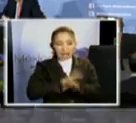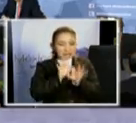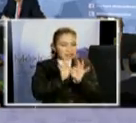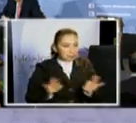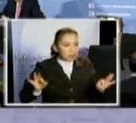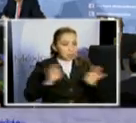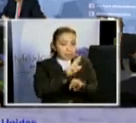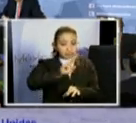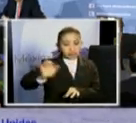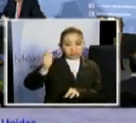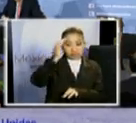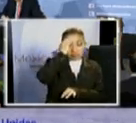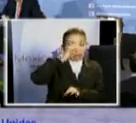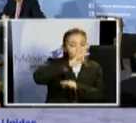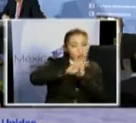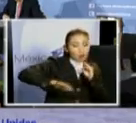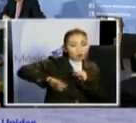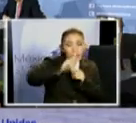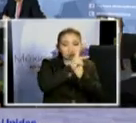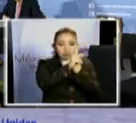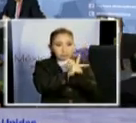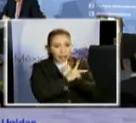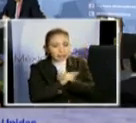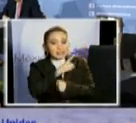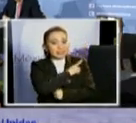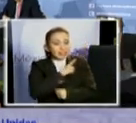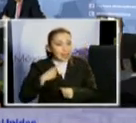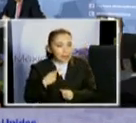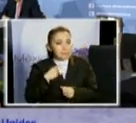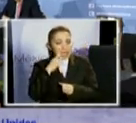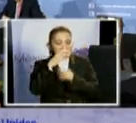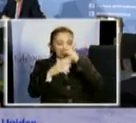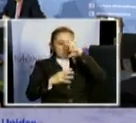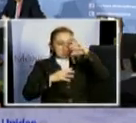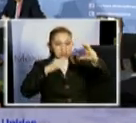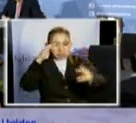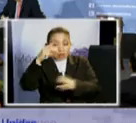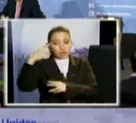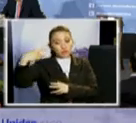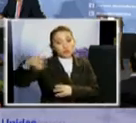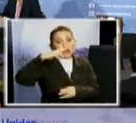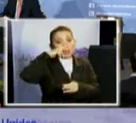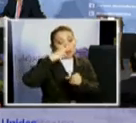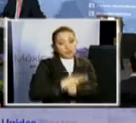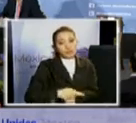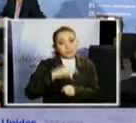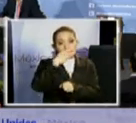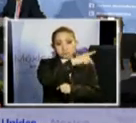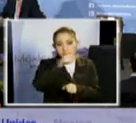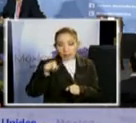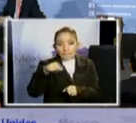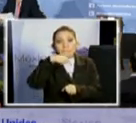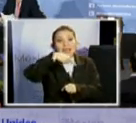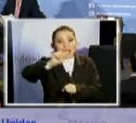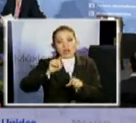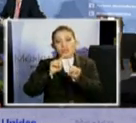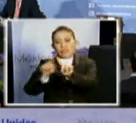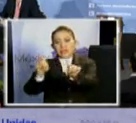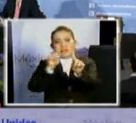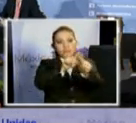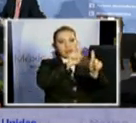fue el reconocimiento de que todos los países deberán reducir sus emisiones basados en sus responsabilidades comunes, pero diferenciadas